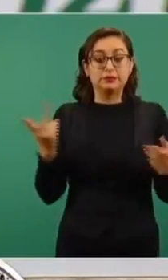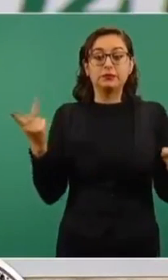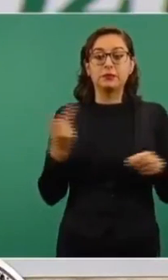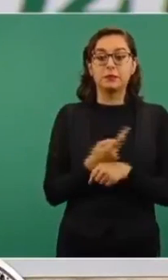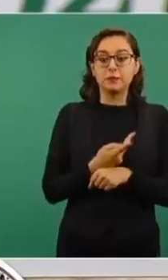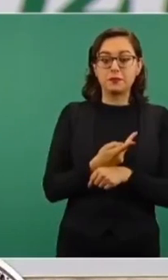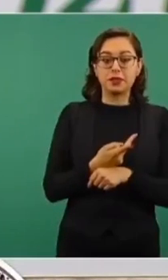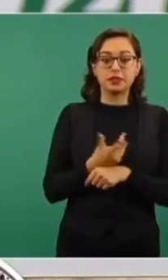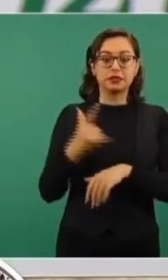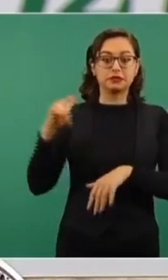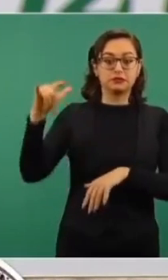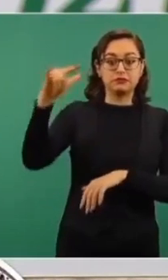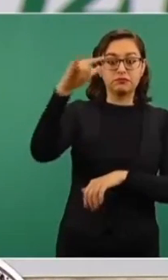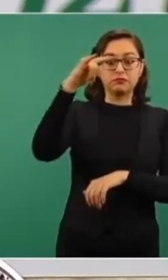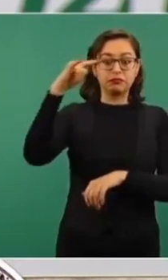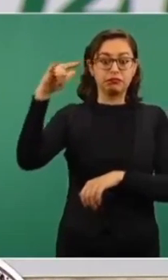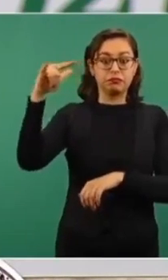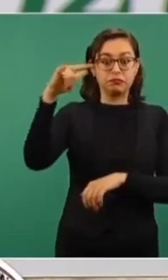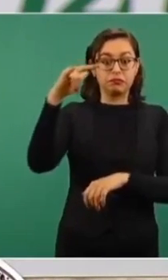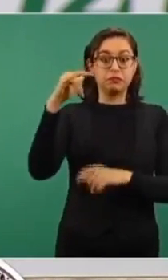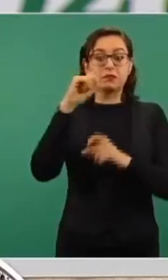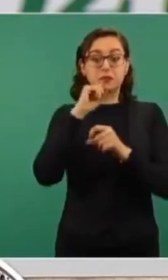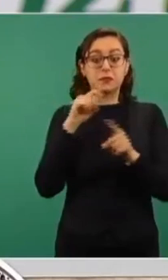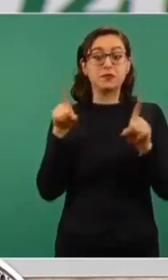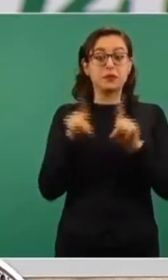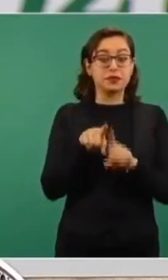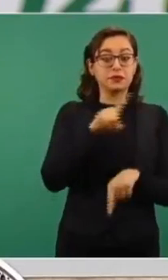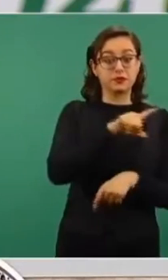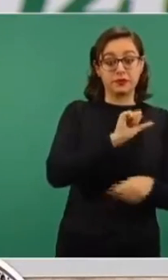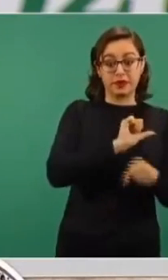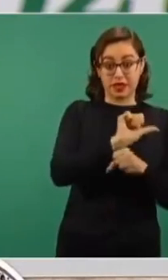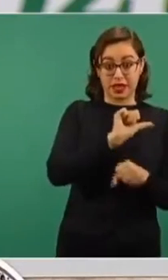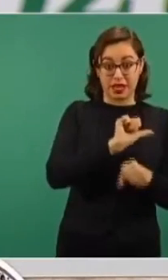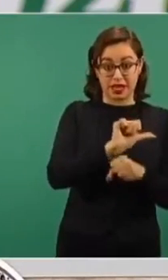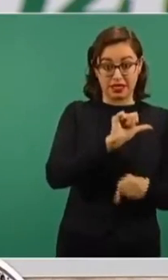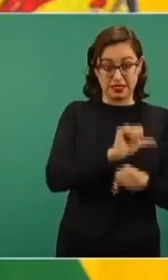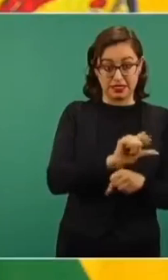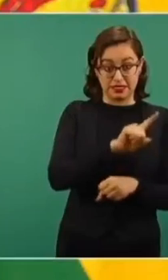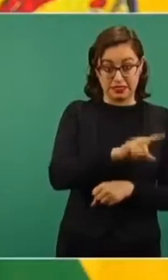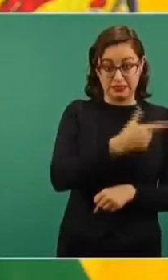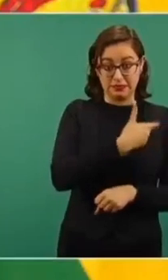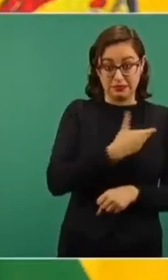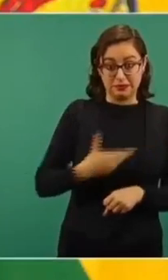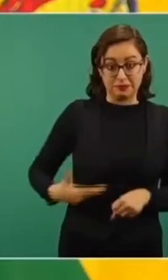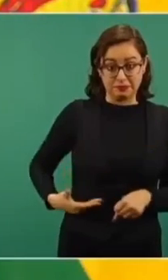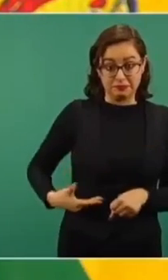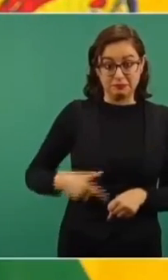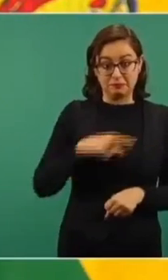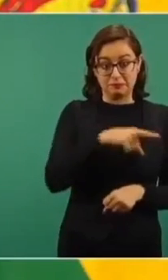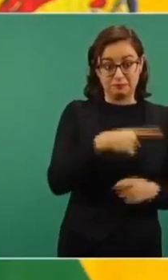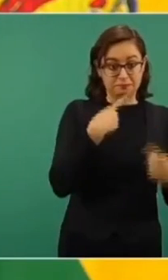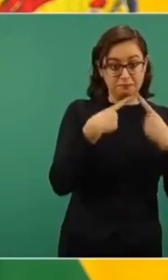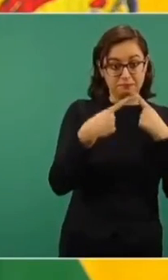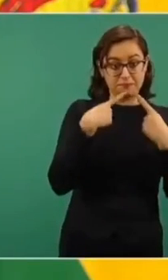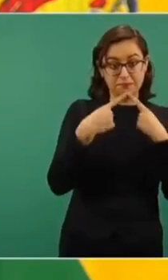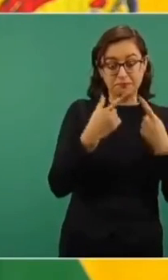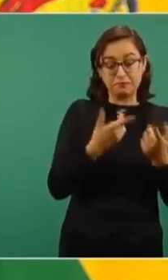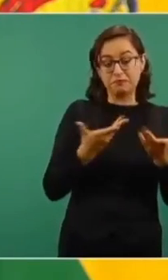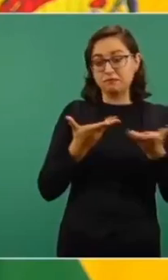con el apoyo también de Alberto Fernández, el actual presidente de Argentina, las autoridades de